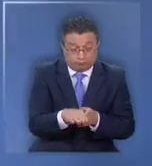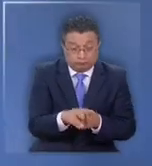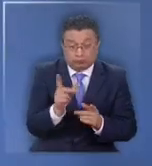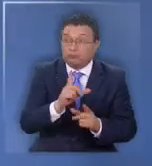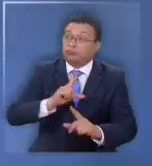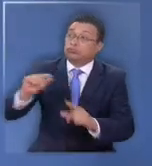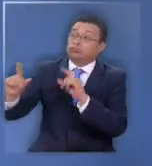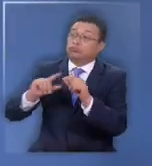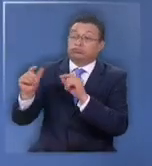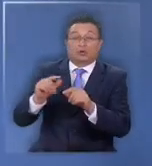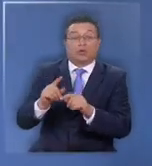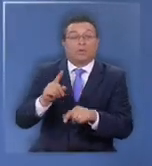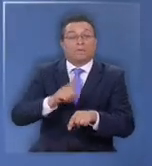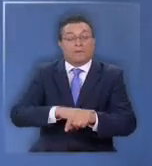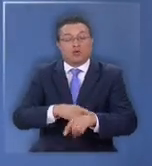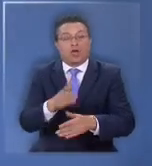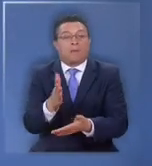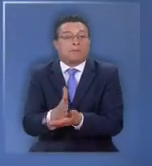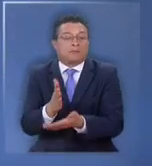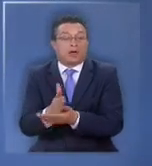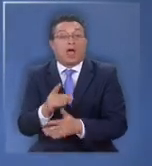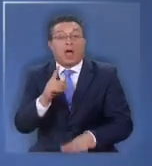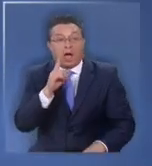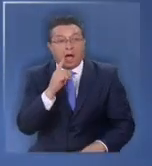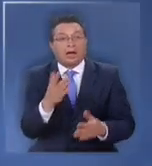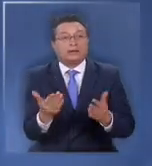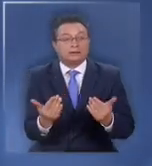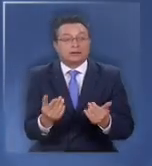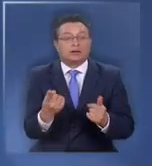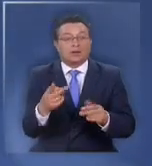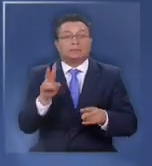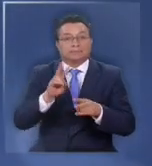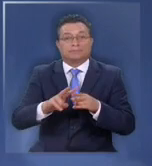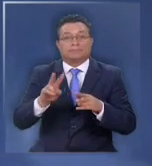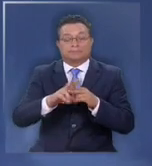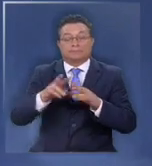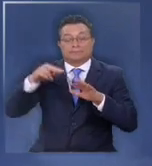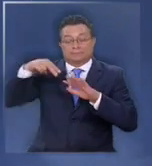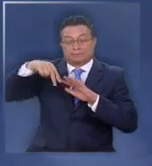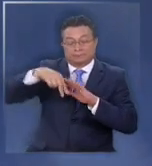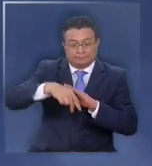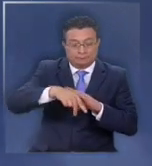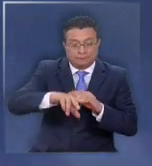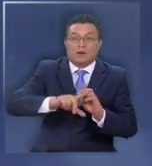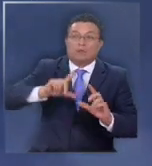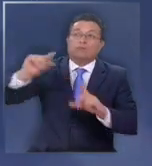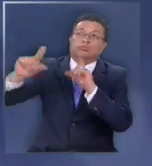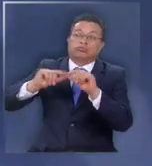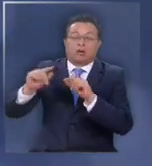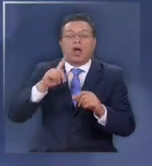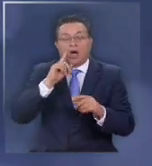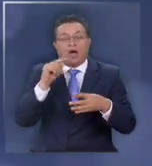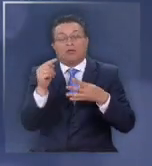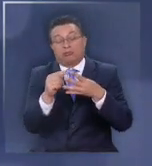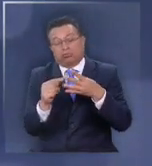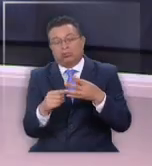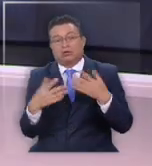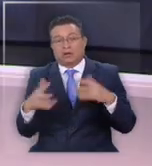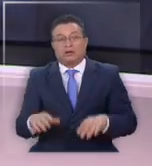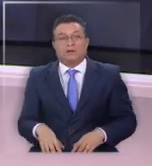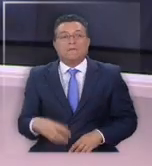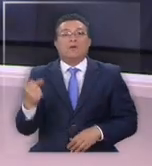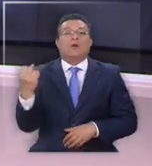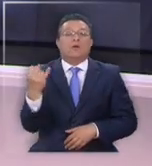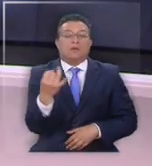poder ser evacuar en la cantidad de minutos y para eso se necesitan aciertos la reconstrucción de los accesos aspectos que ya estamos encuentros